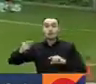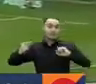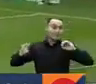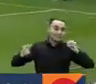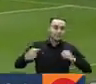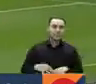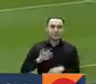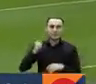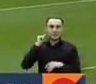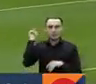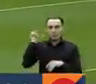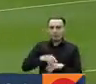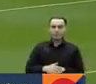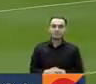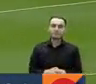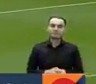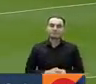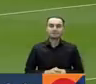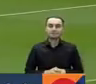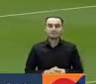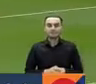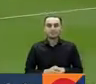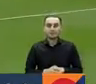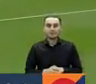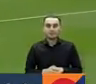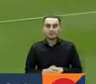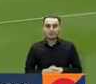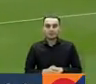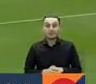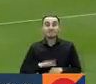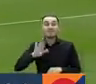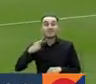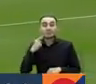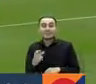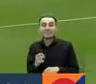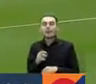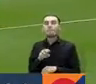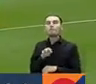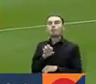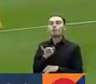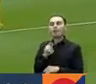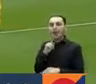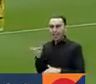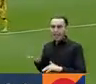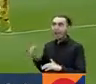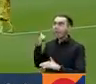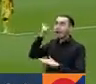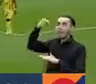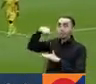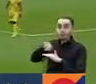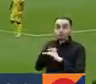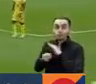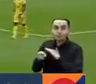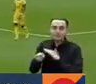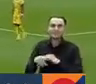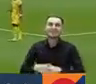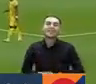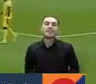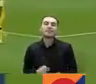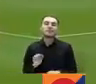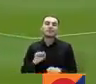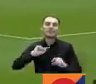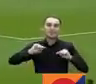anotación acá de Diomar Díaz. Y después, Stalin Mota tras el rebote en el guardameta para